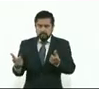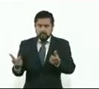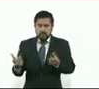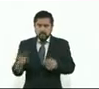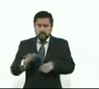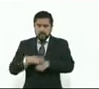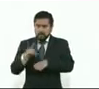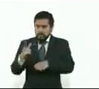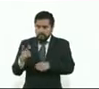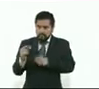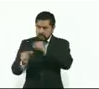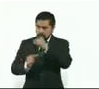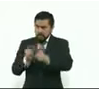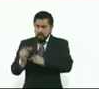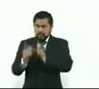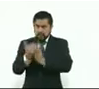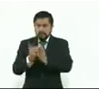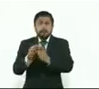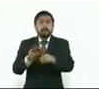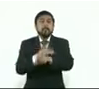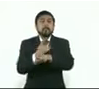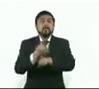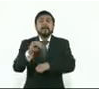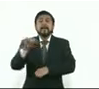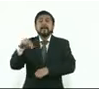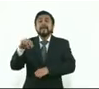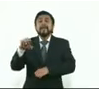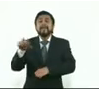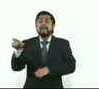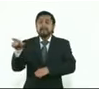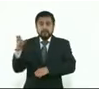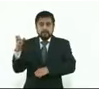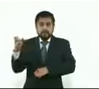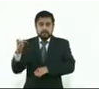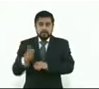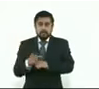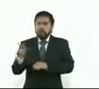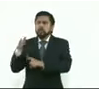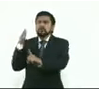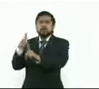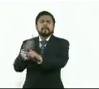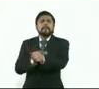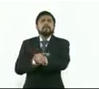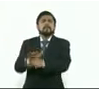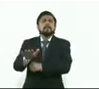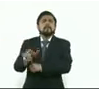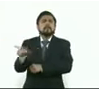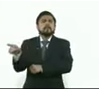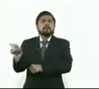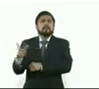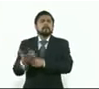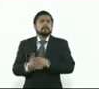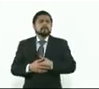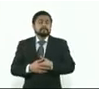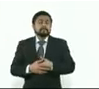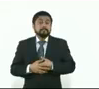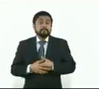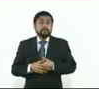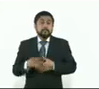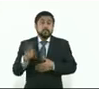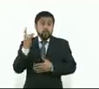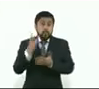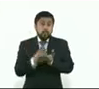la recomendación, porque el Instituto Nacional Electoral, su objetivo es que no solamente se